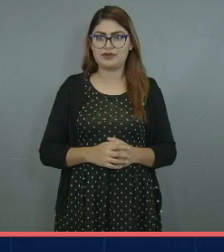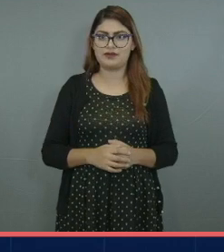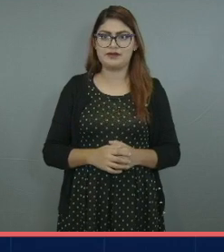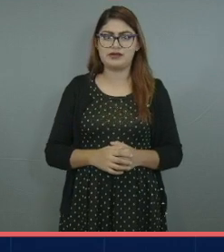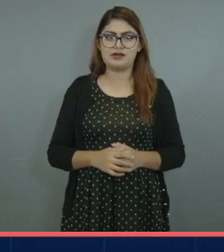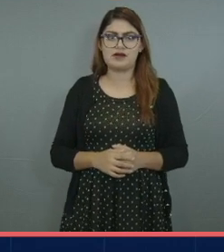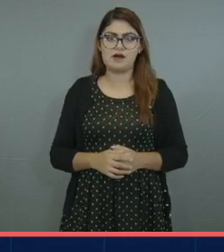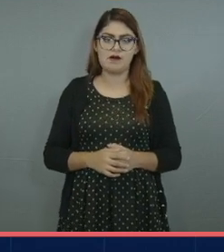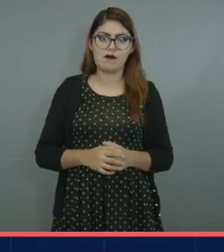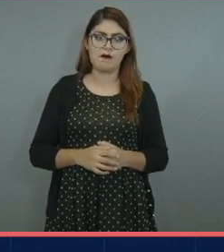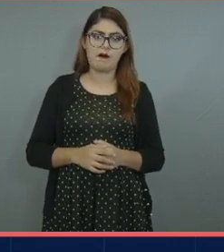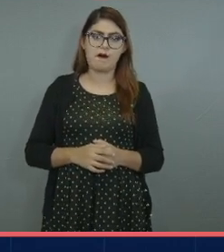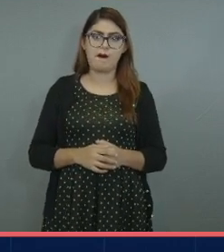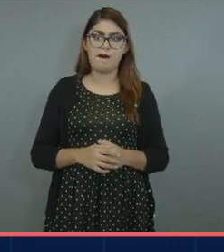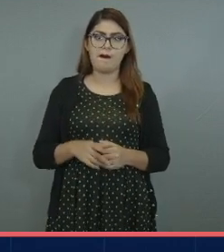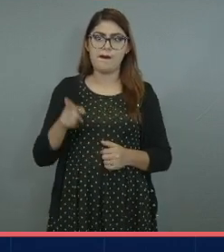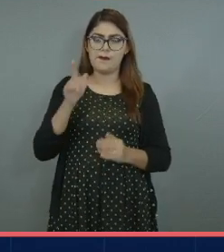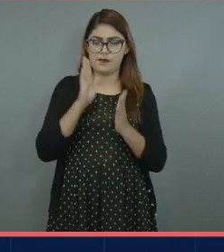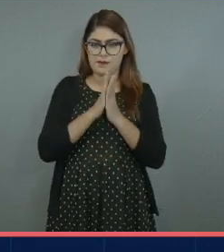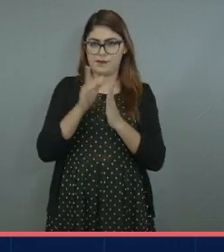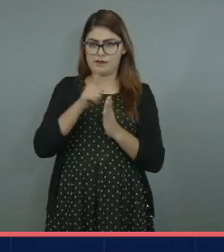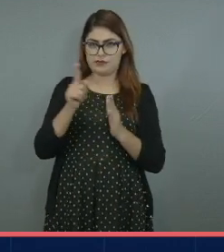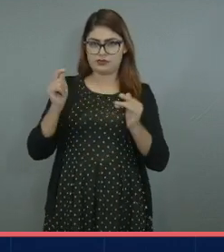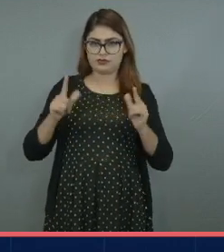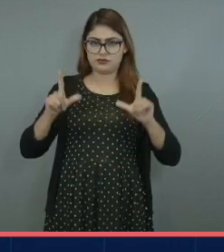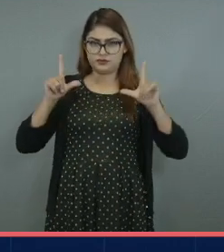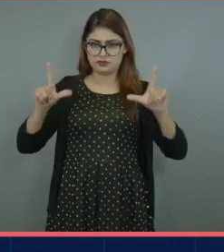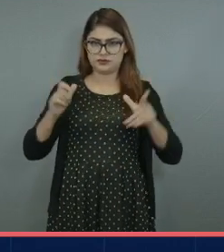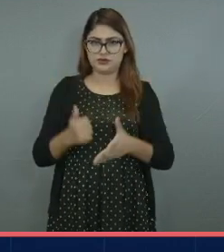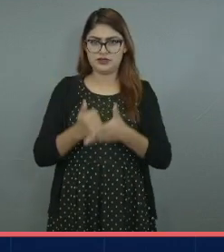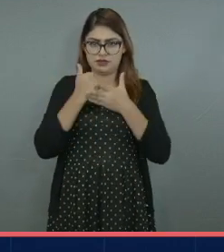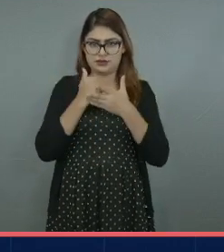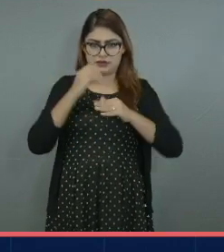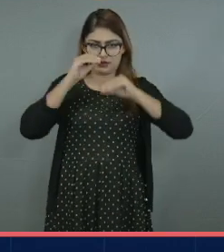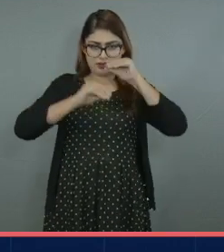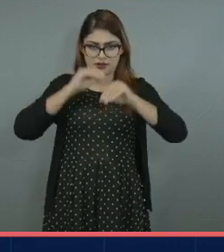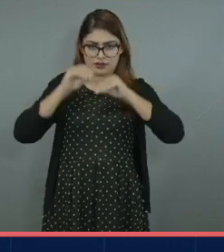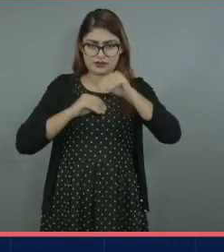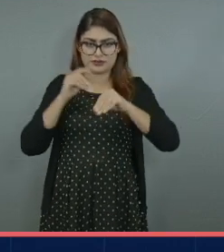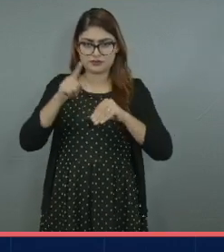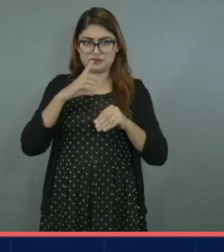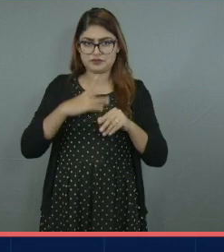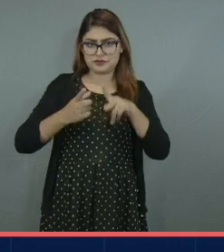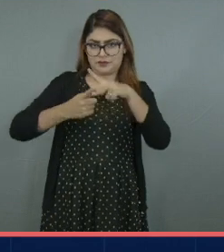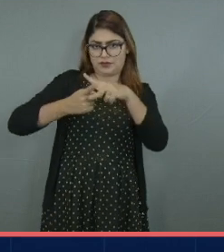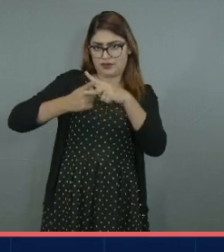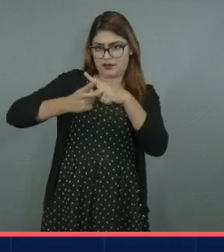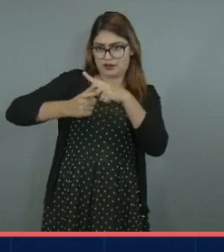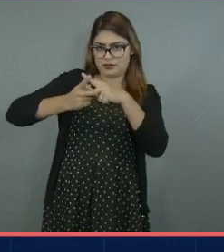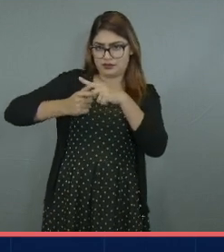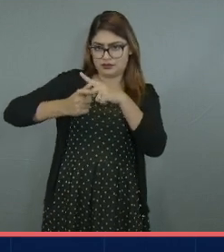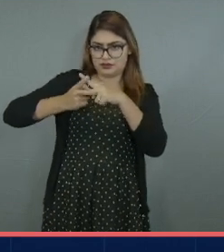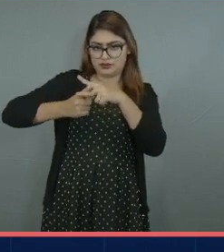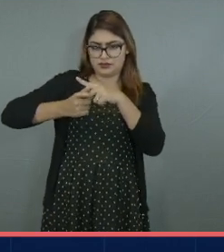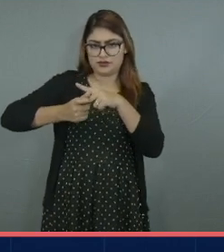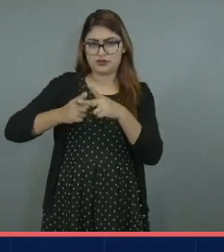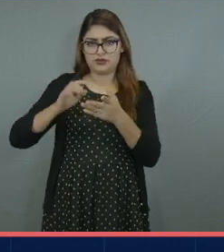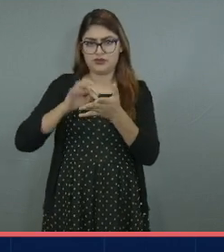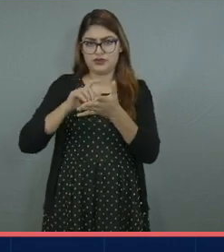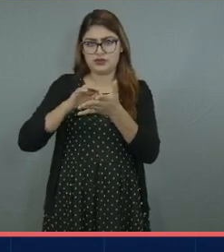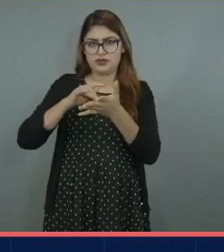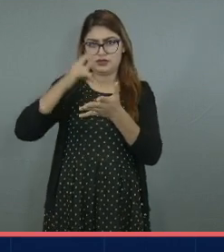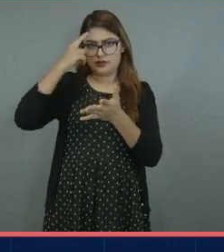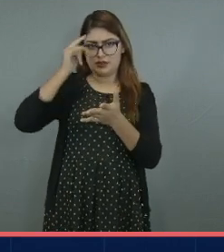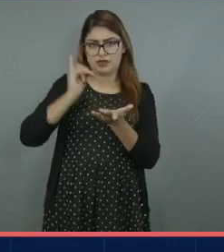Voy a pedirle a producción que nos ayude a poner en la pantalla una calculadora de interés compuesto para que vean cómo sí